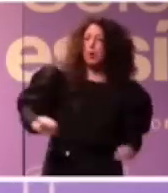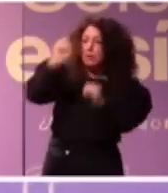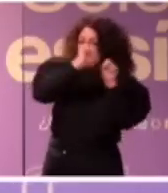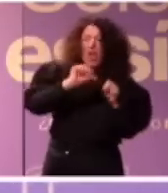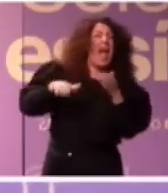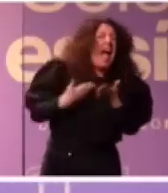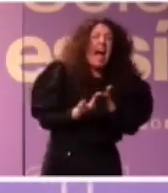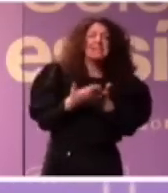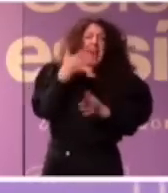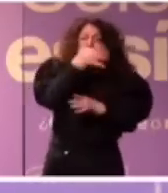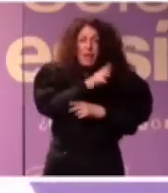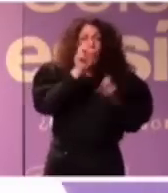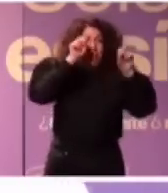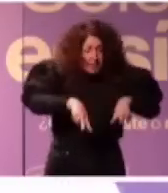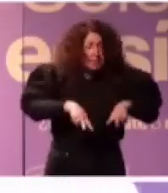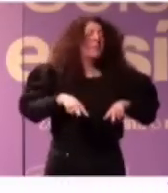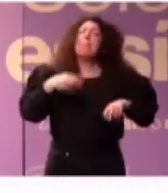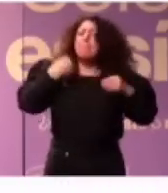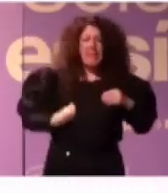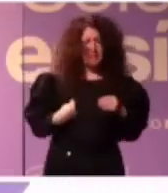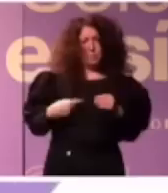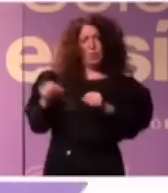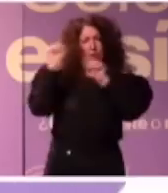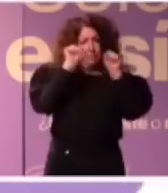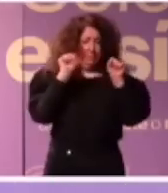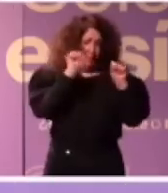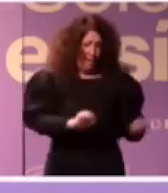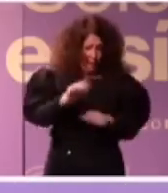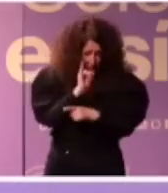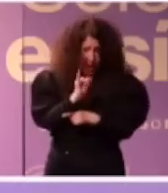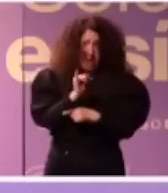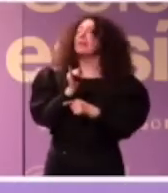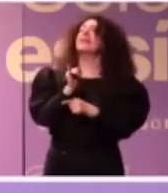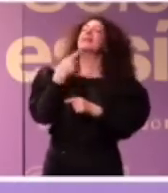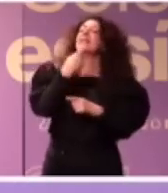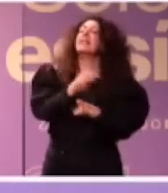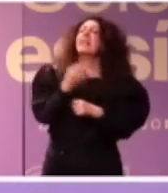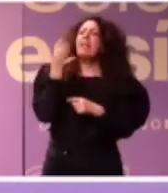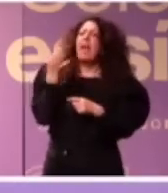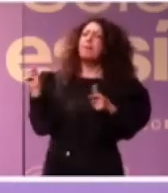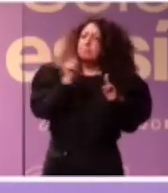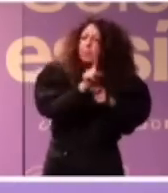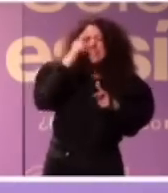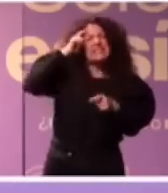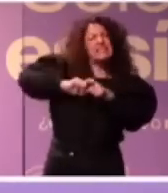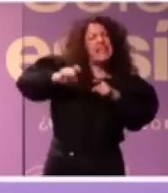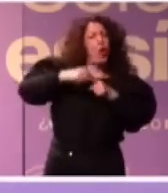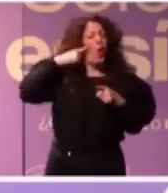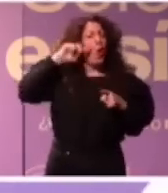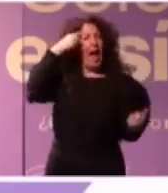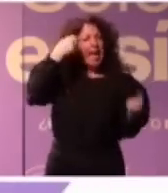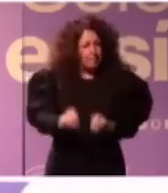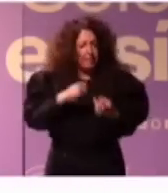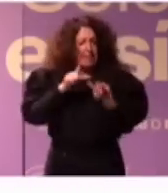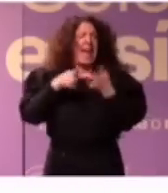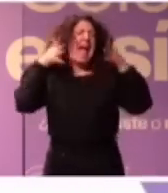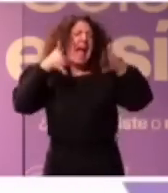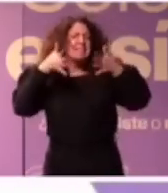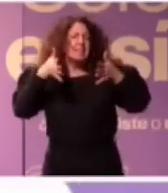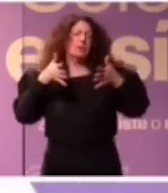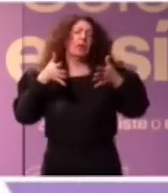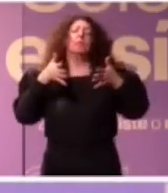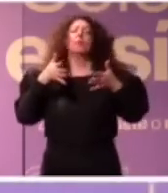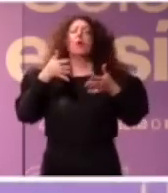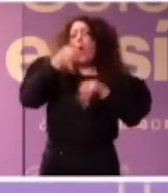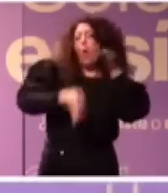denuncia. Que seamos capaces de ofrecer como Estado una psicóloga especializada, asesoramiento jurídico gratuito,